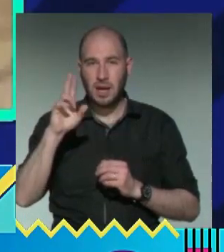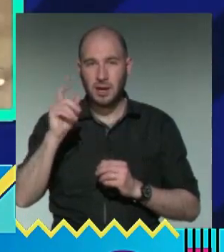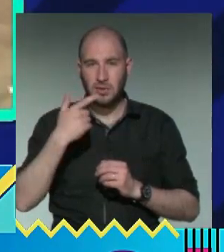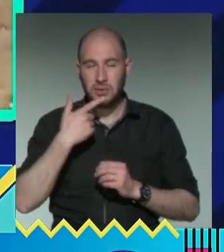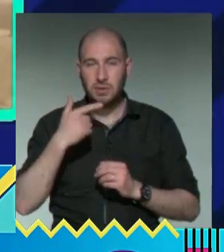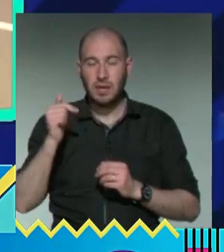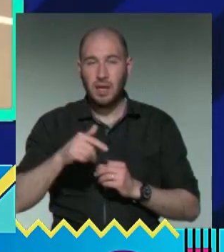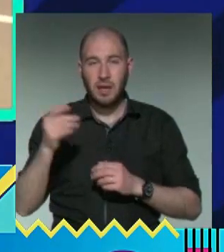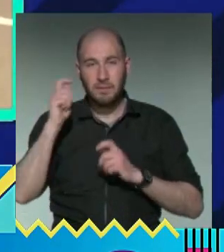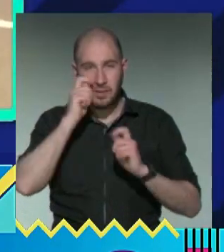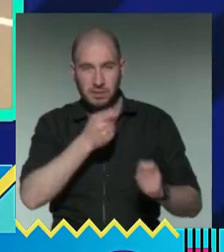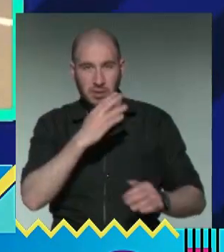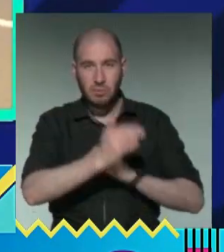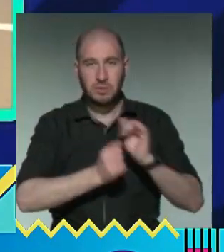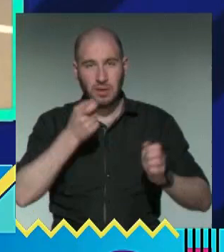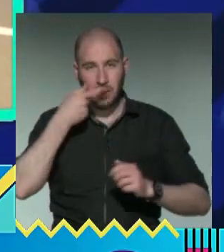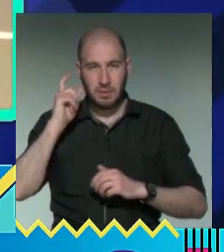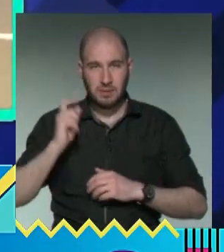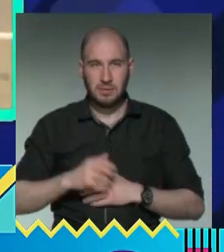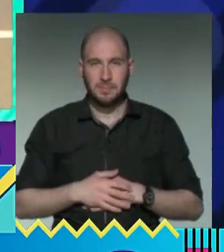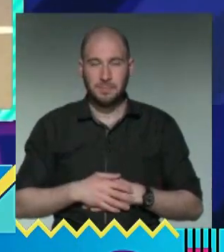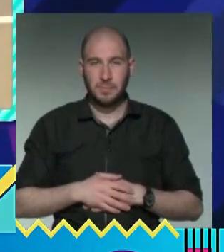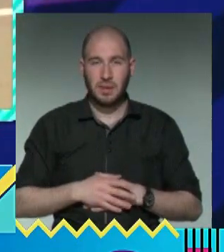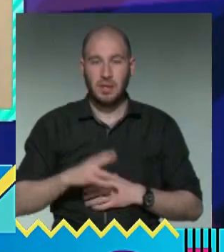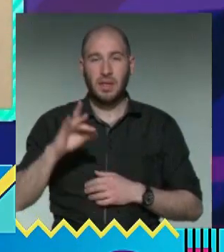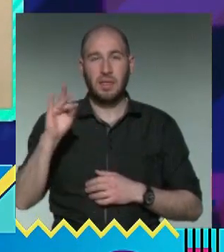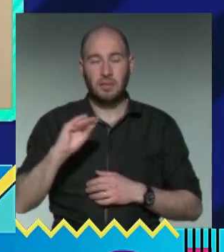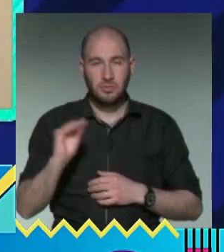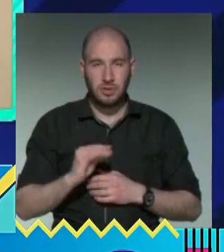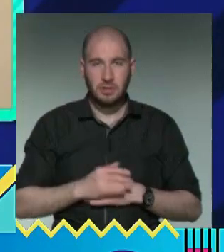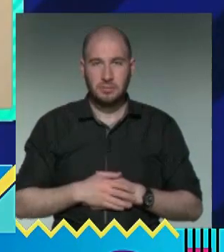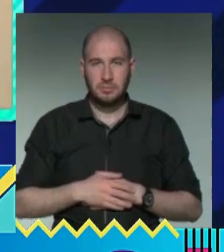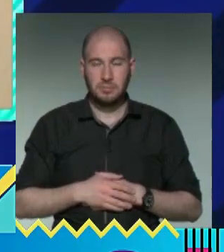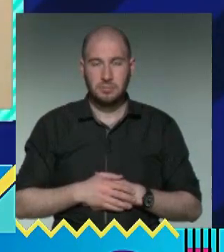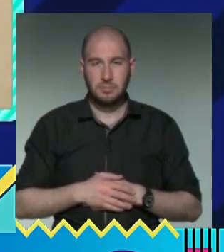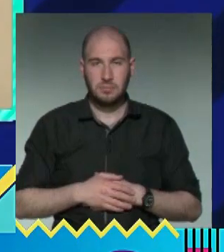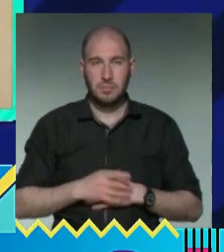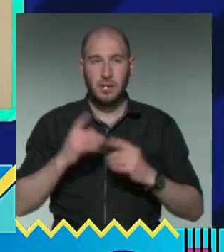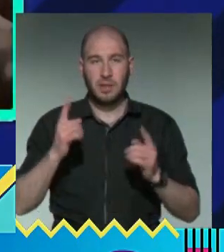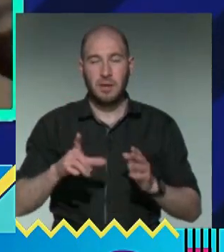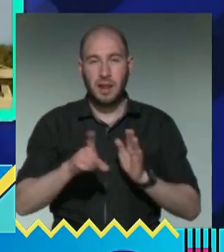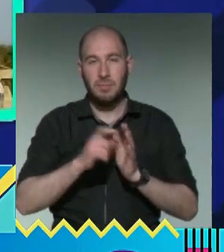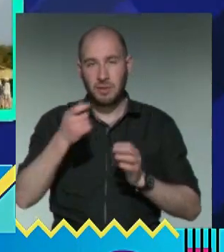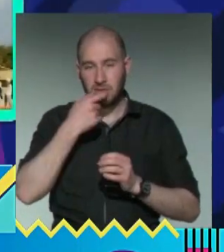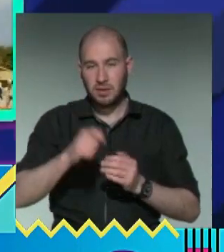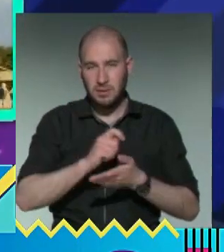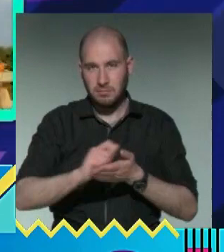Villalonga, que viene a visitarnos y a exponernos su experiencia, y los diputados que se hicieron la ley